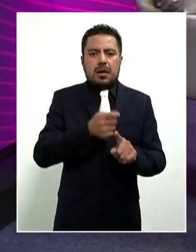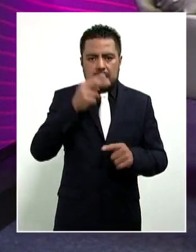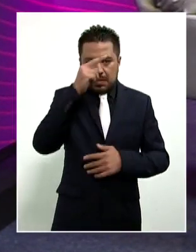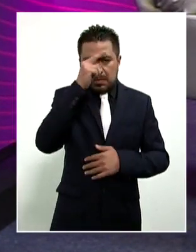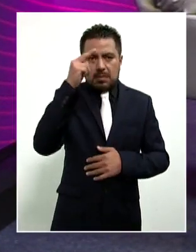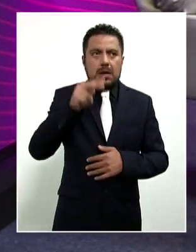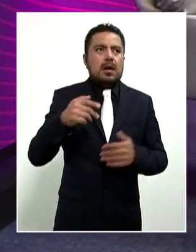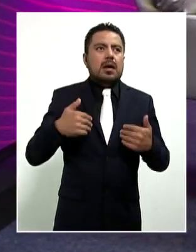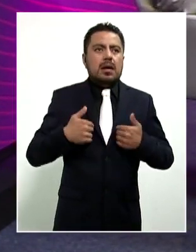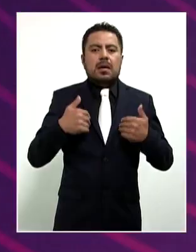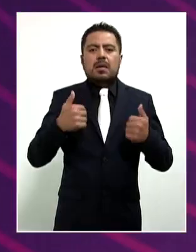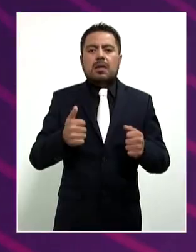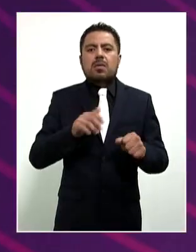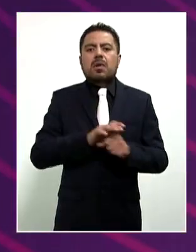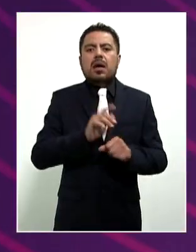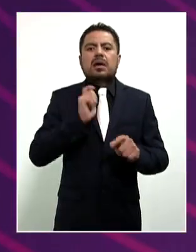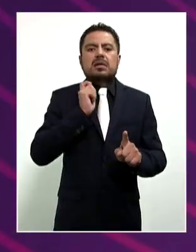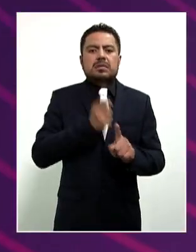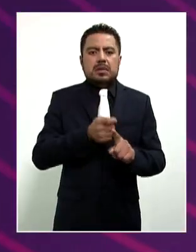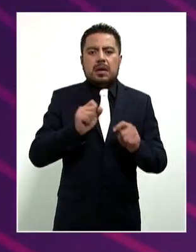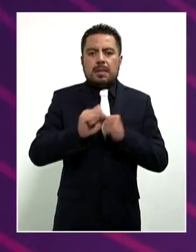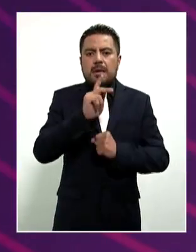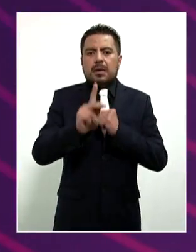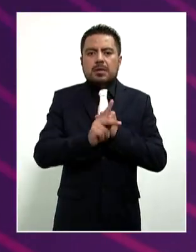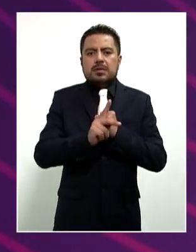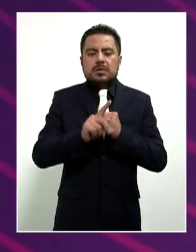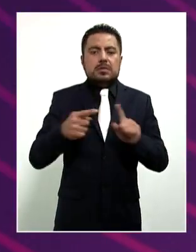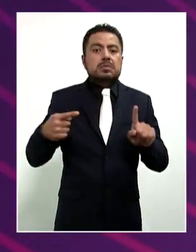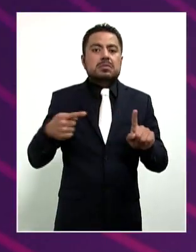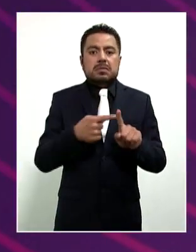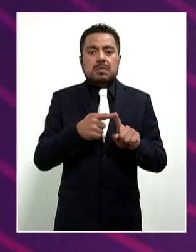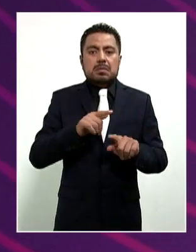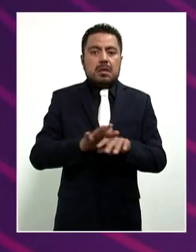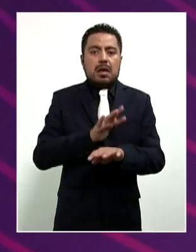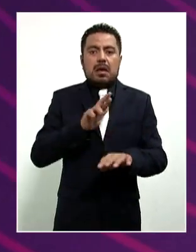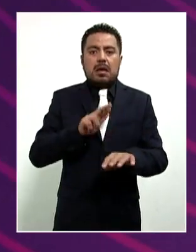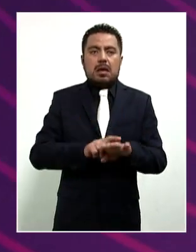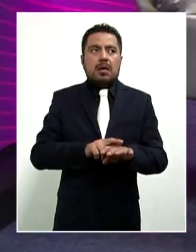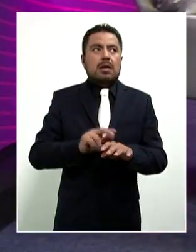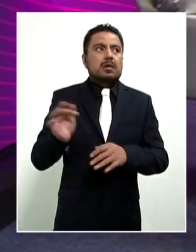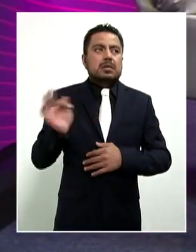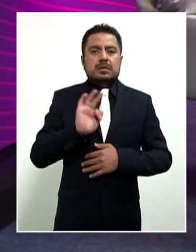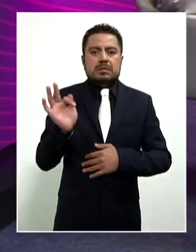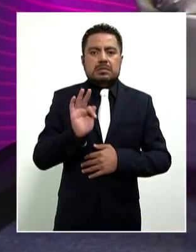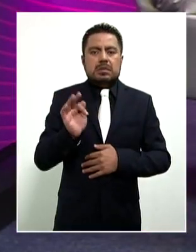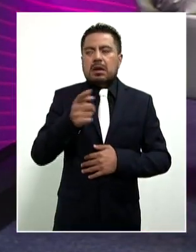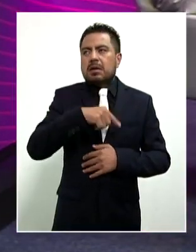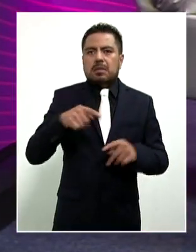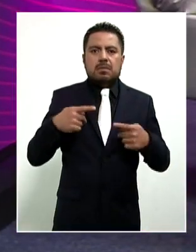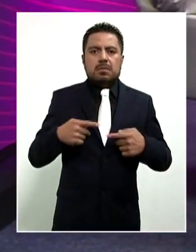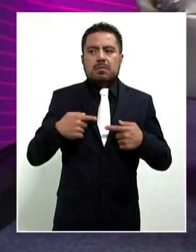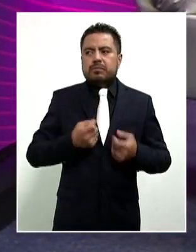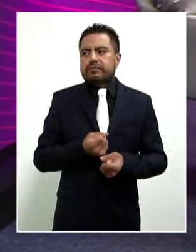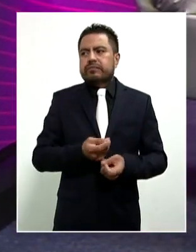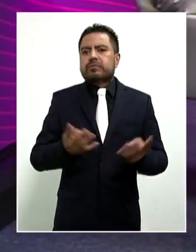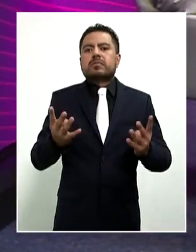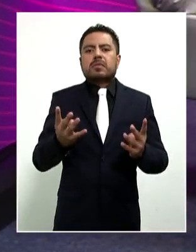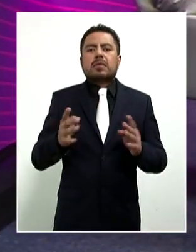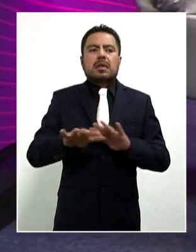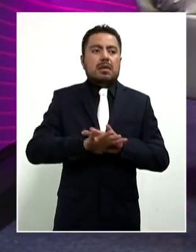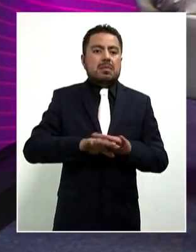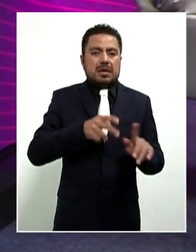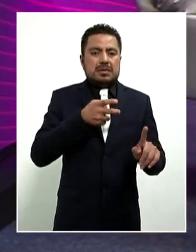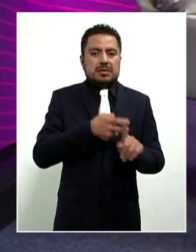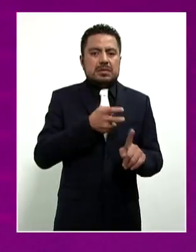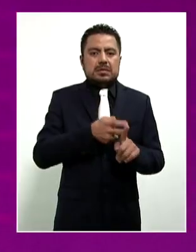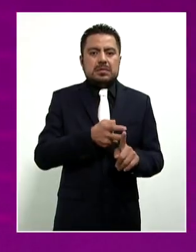México, a entender México que es un país de destino bastante probable o viable para muchas personas. Entonces, en base a